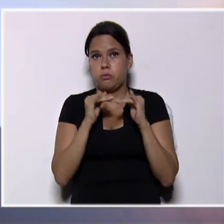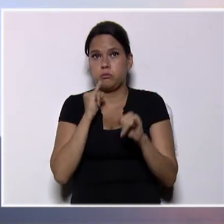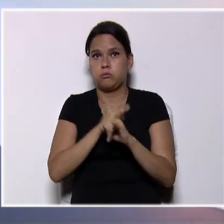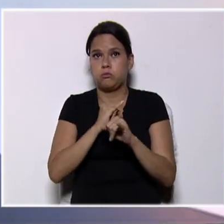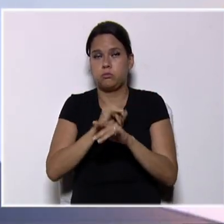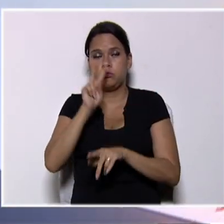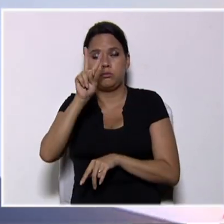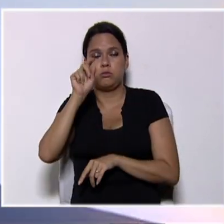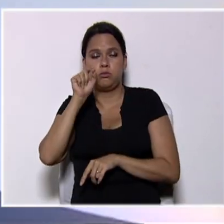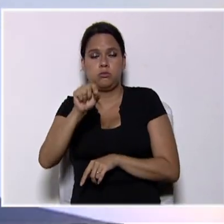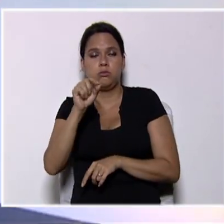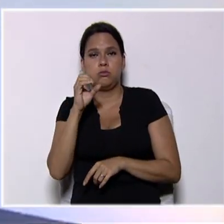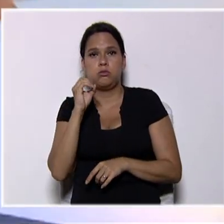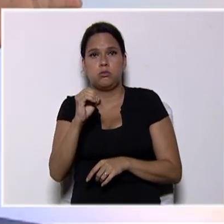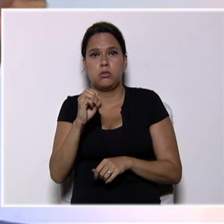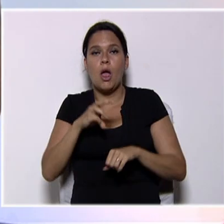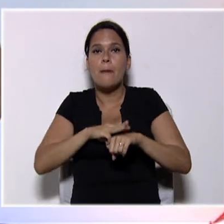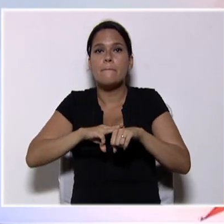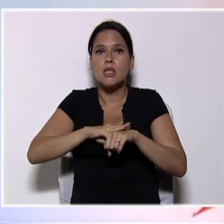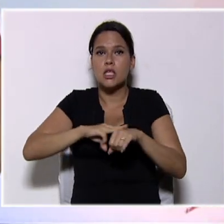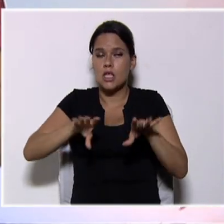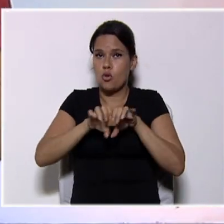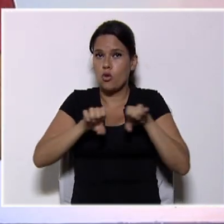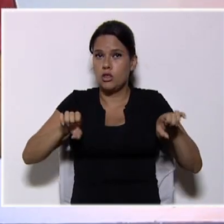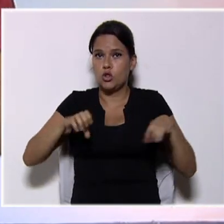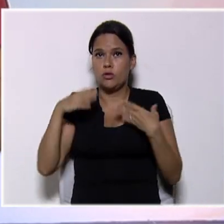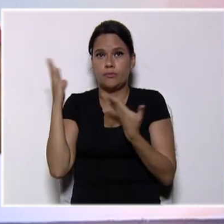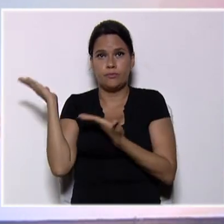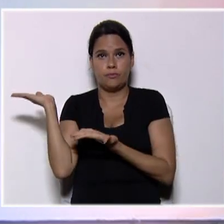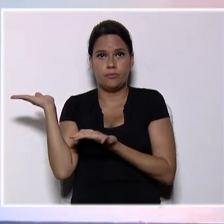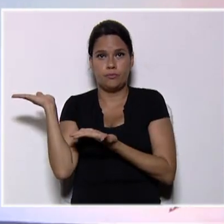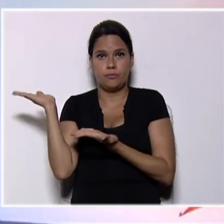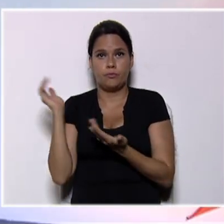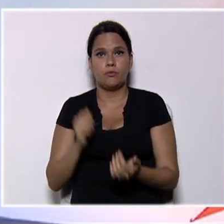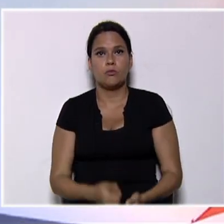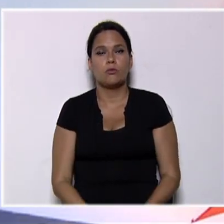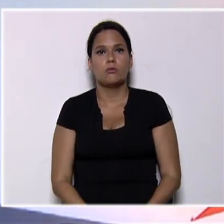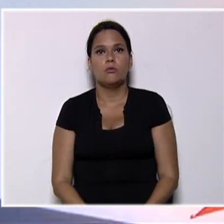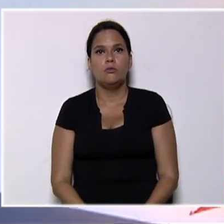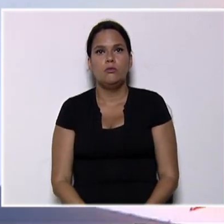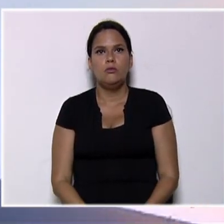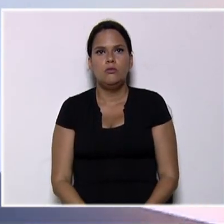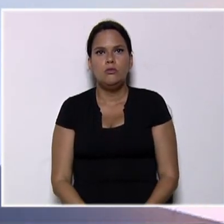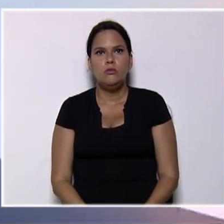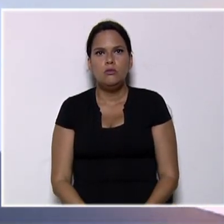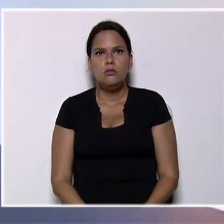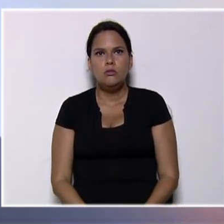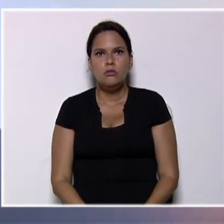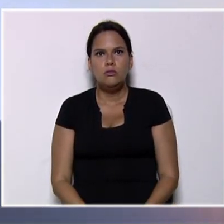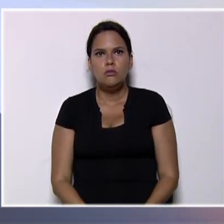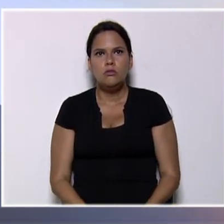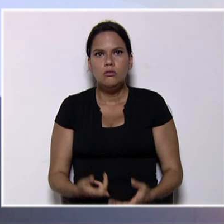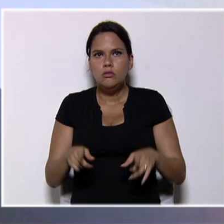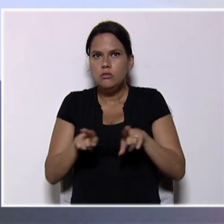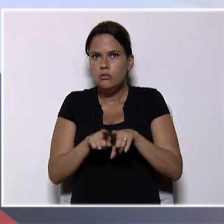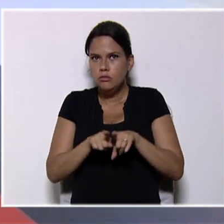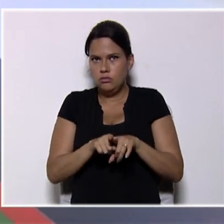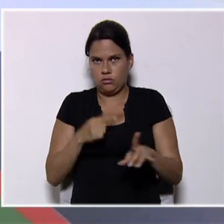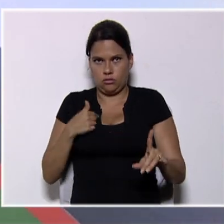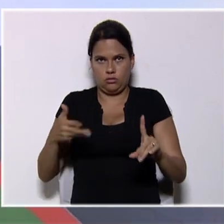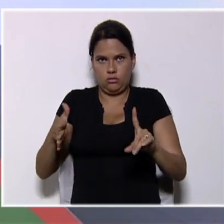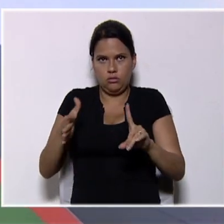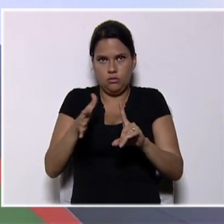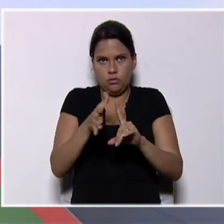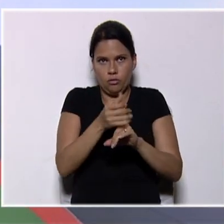a ingresar en la página web oficial del Ministerio del Poder Popular para la Educación. Así también vas a conseguir el sitio